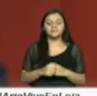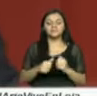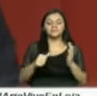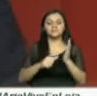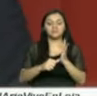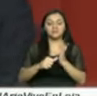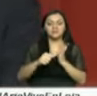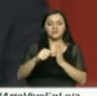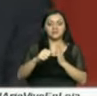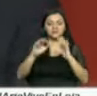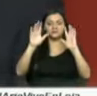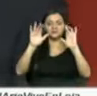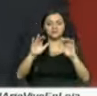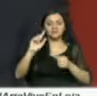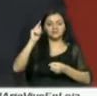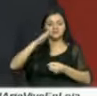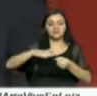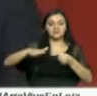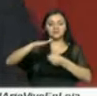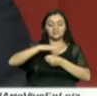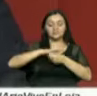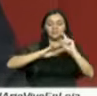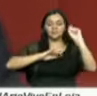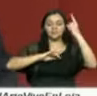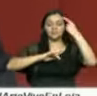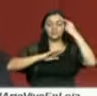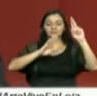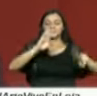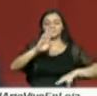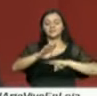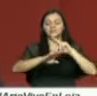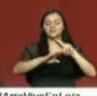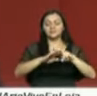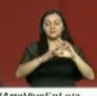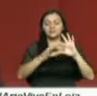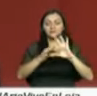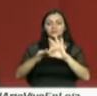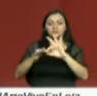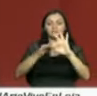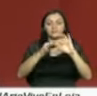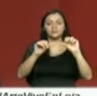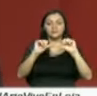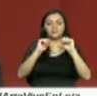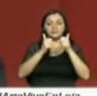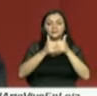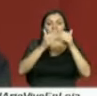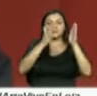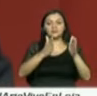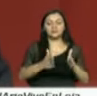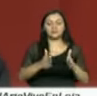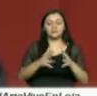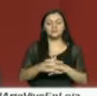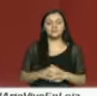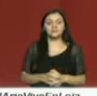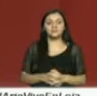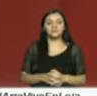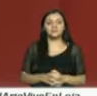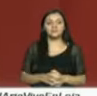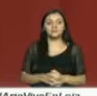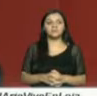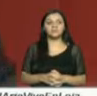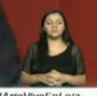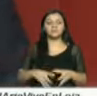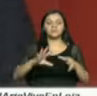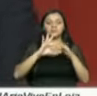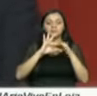ministros, secretarios de Estado y autoridades del Gobierno Nacional. A las compañeras y compañeros asambleístas. Al compañero Raúl